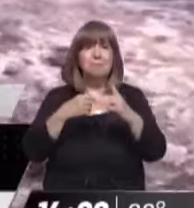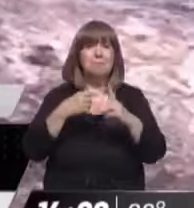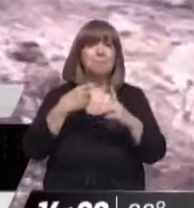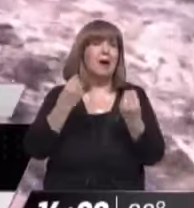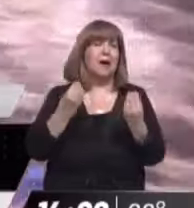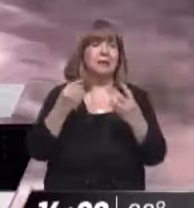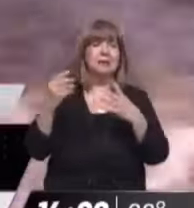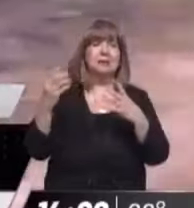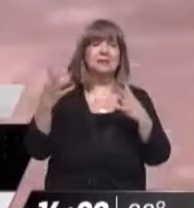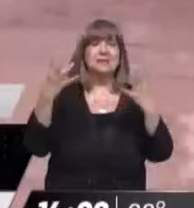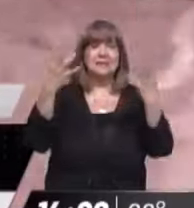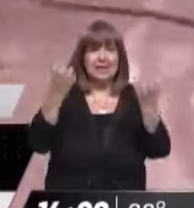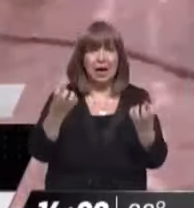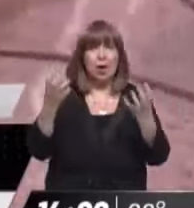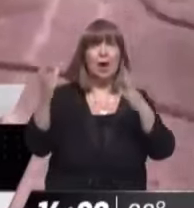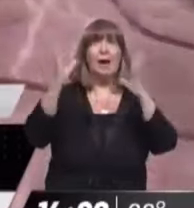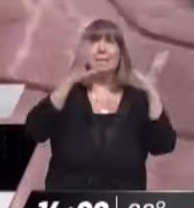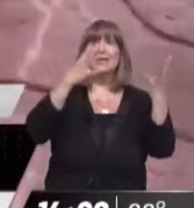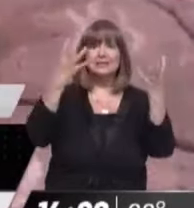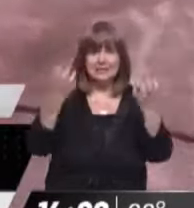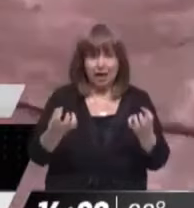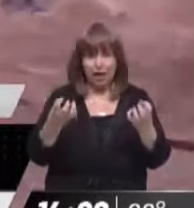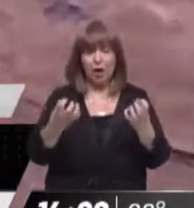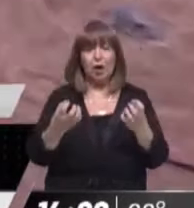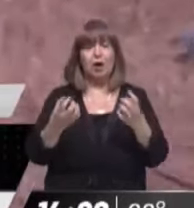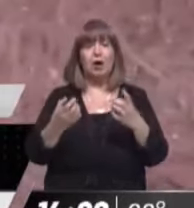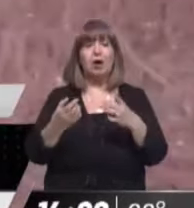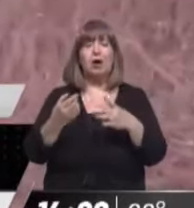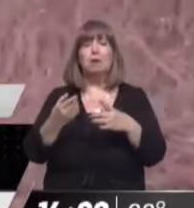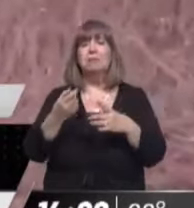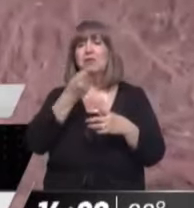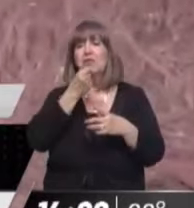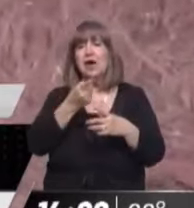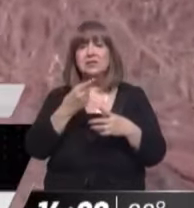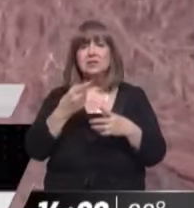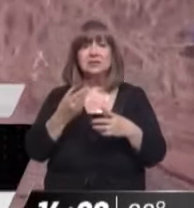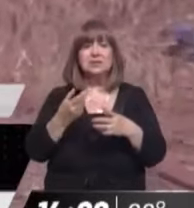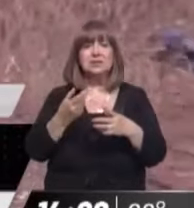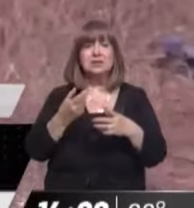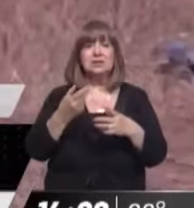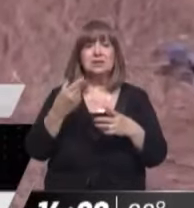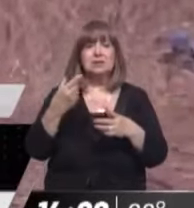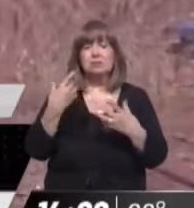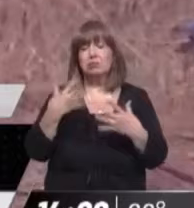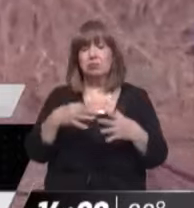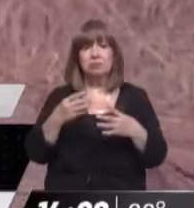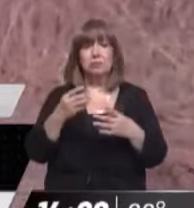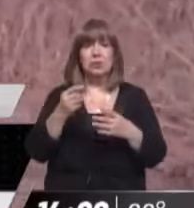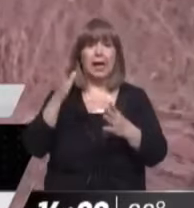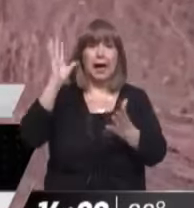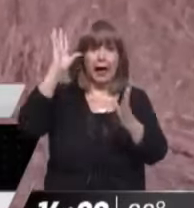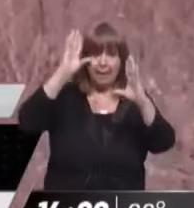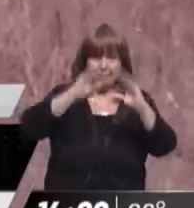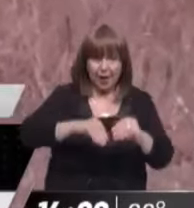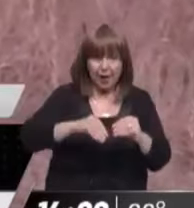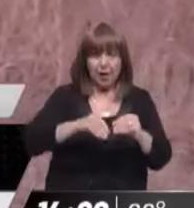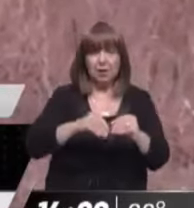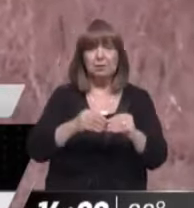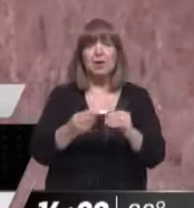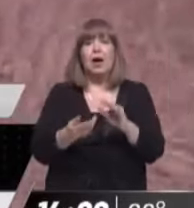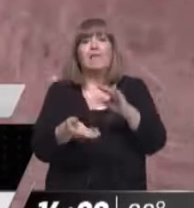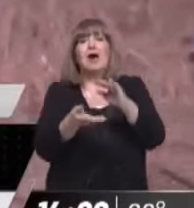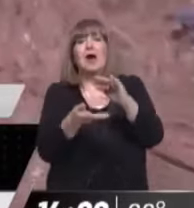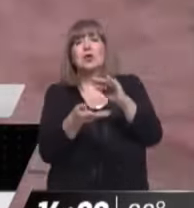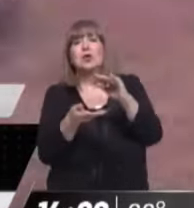mucha sequedad del ambiente y todo, el reencendido es muy fácil, por eso la tarea de los bomberos es tan compleja y por eso nosotros desde este